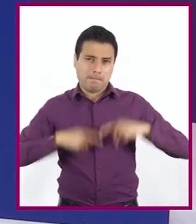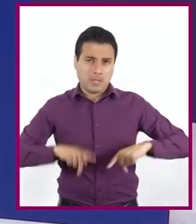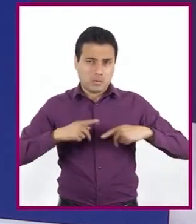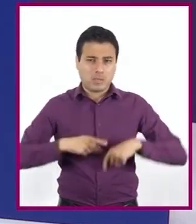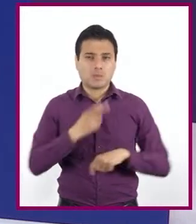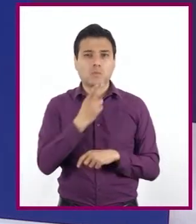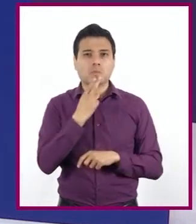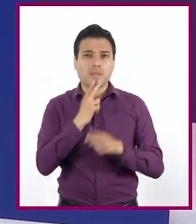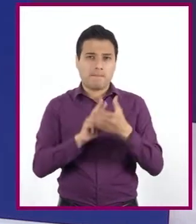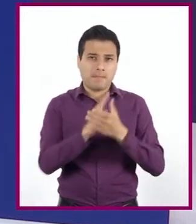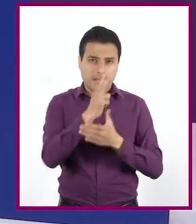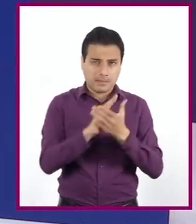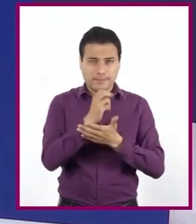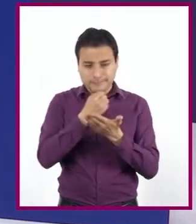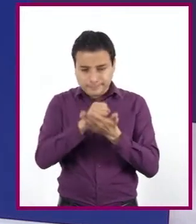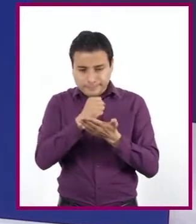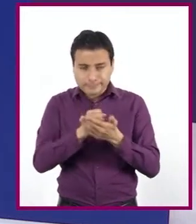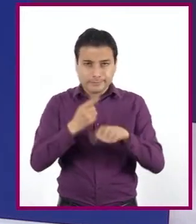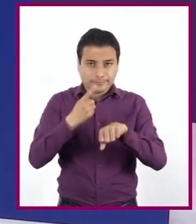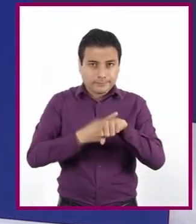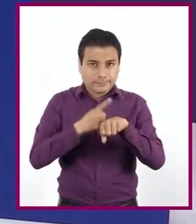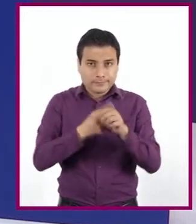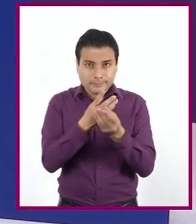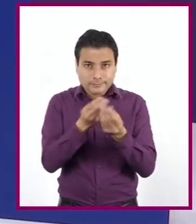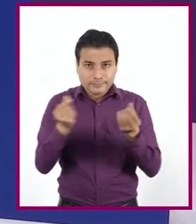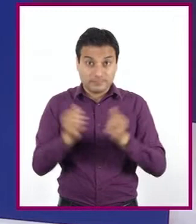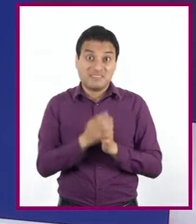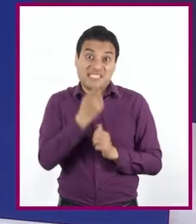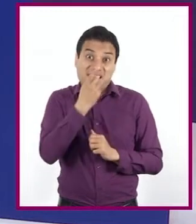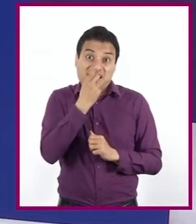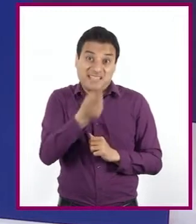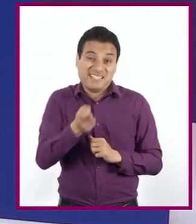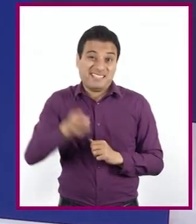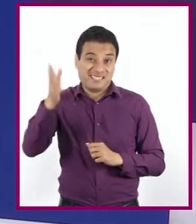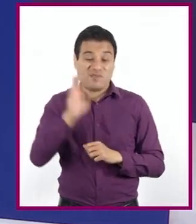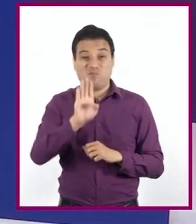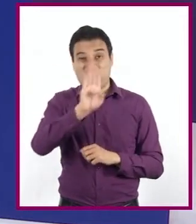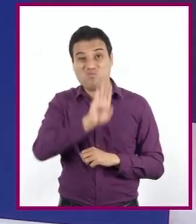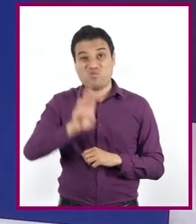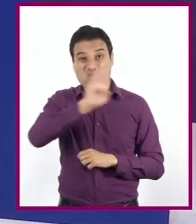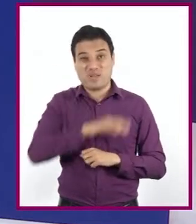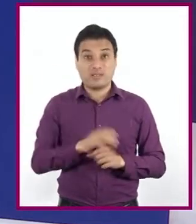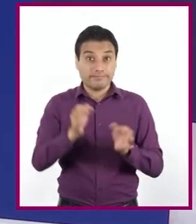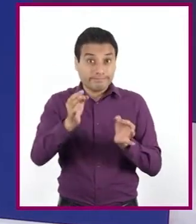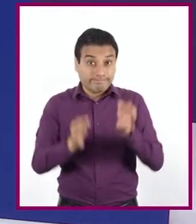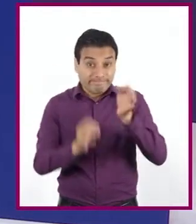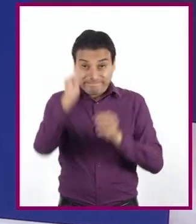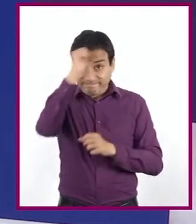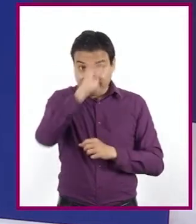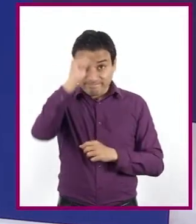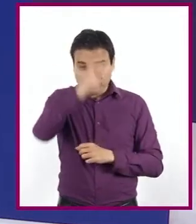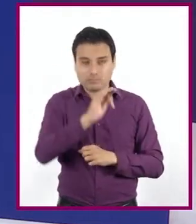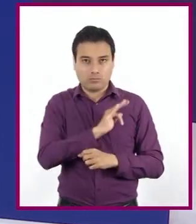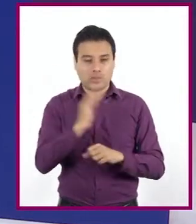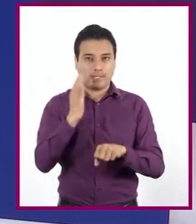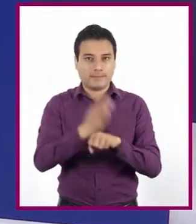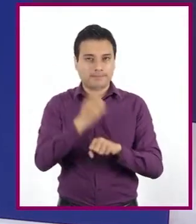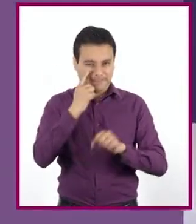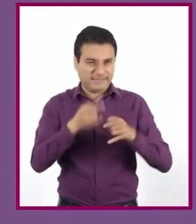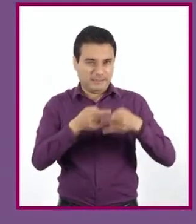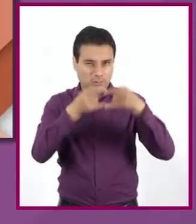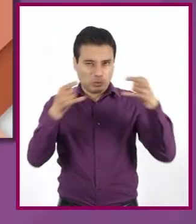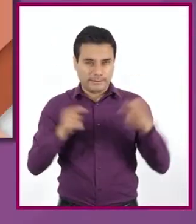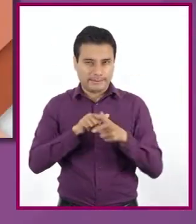curativo podían ser acusados de practicar brujería y ser castigados por la Santa Inquisición. Continuemos con esta